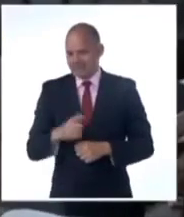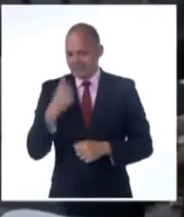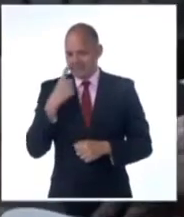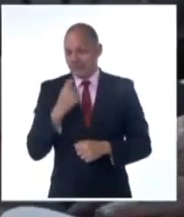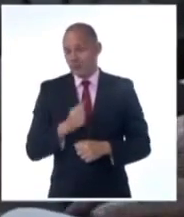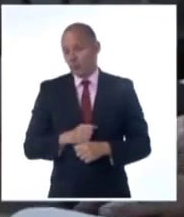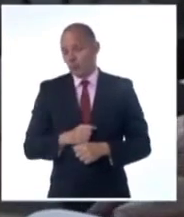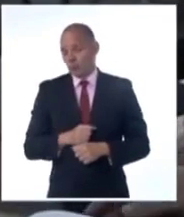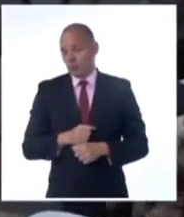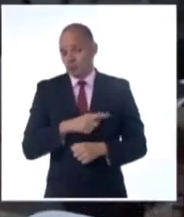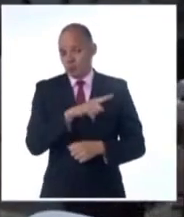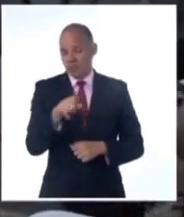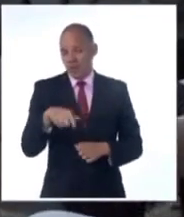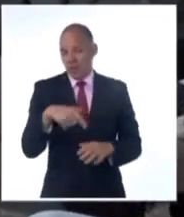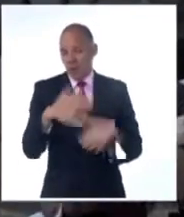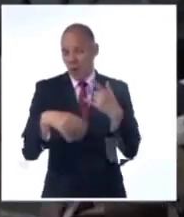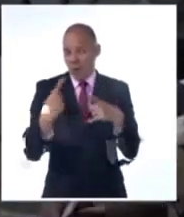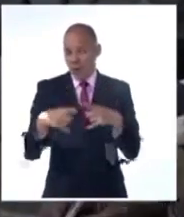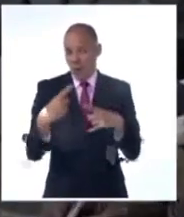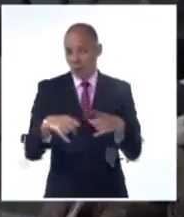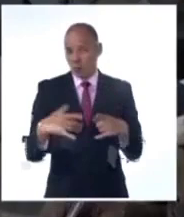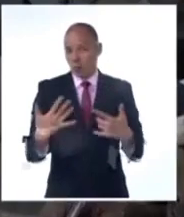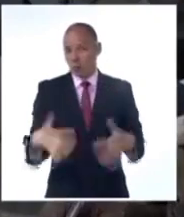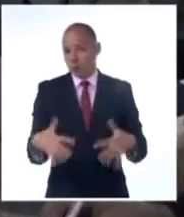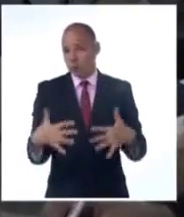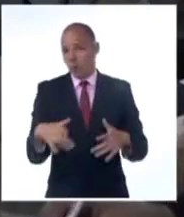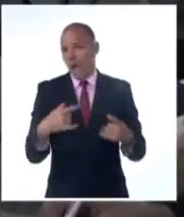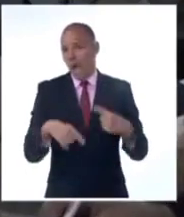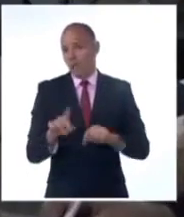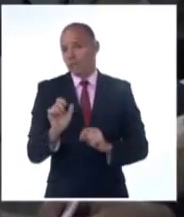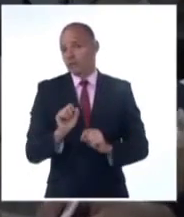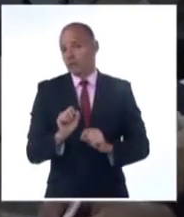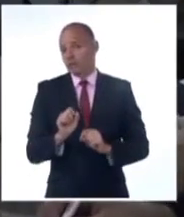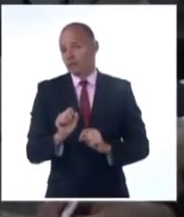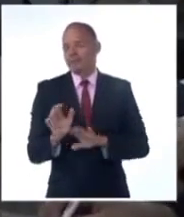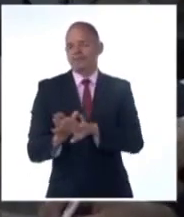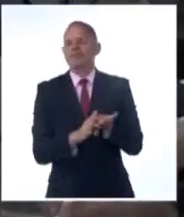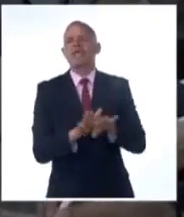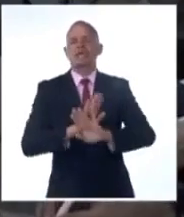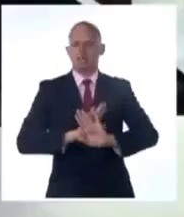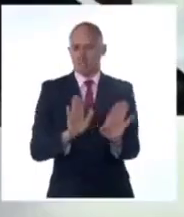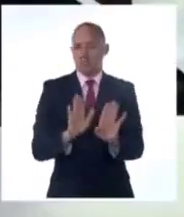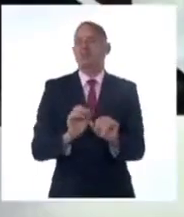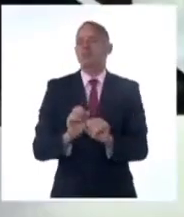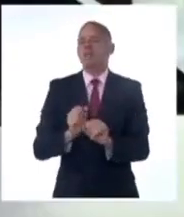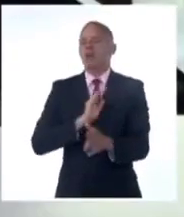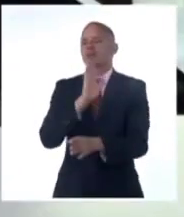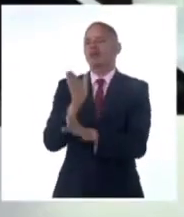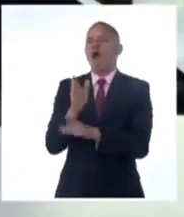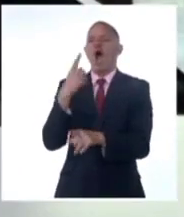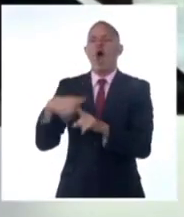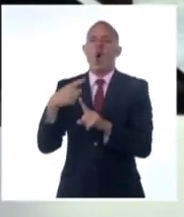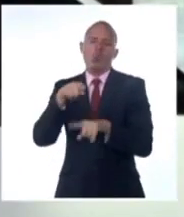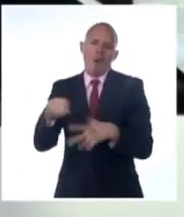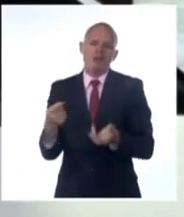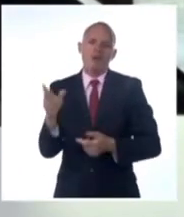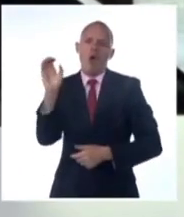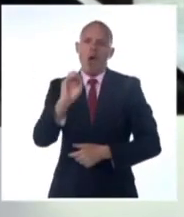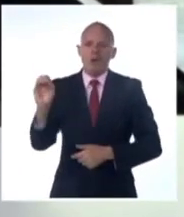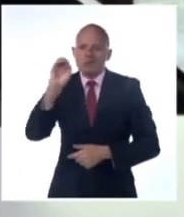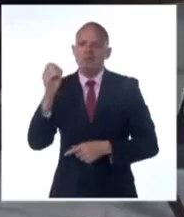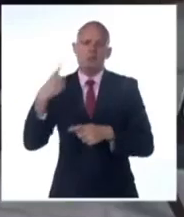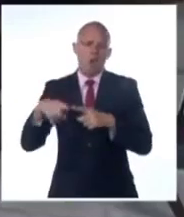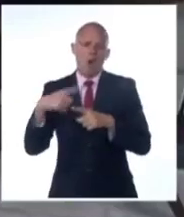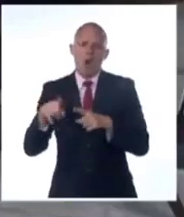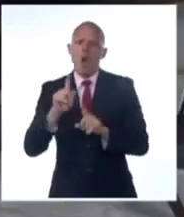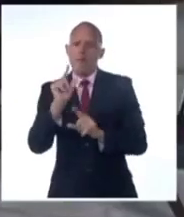ellos enfrentan. Como parte de su visita a Cuba, la relatora especial sostuvo encuentros con altos directivos y organismos de la Administración Central del Estado